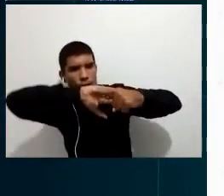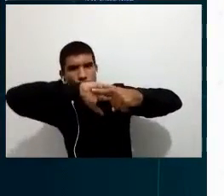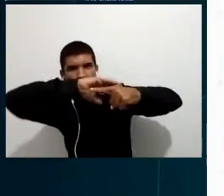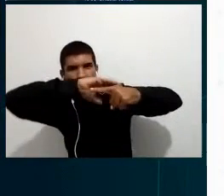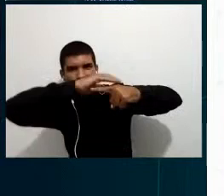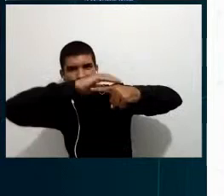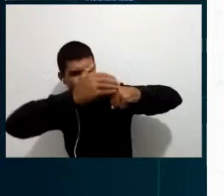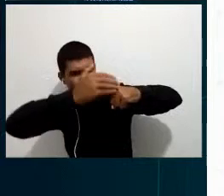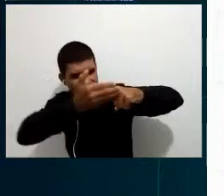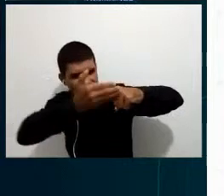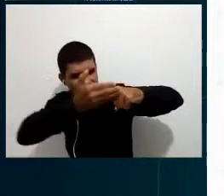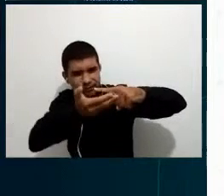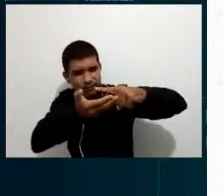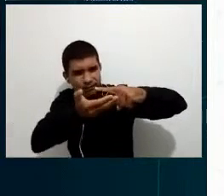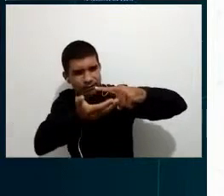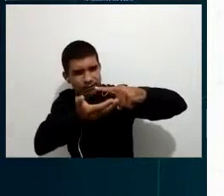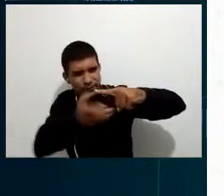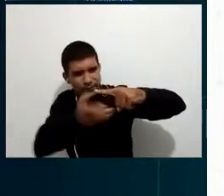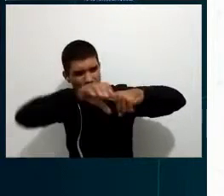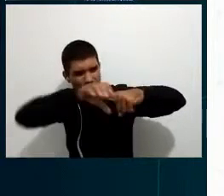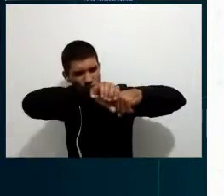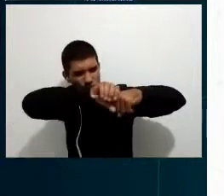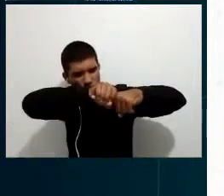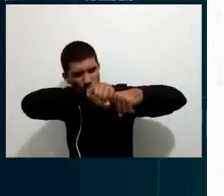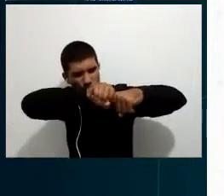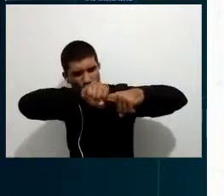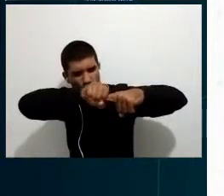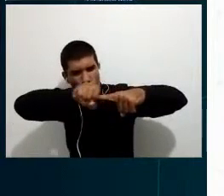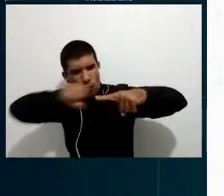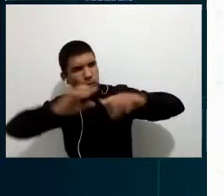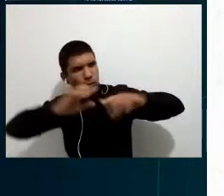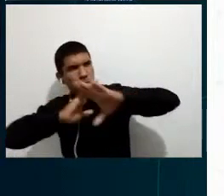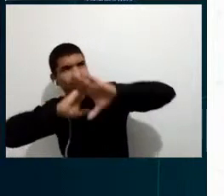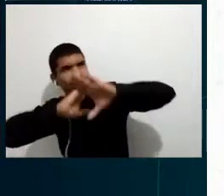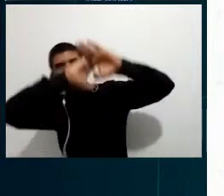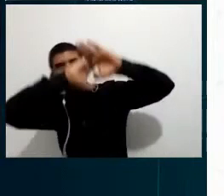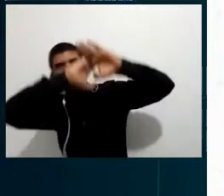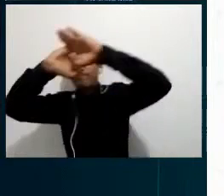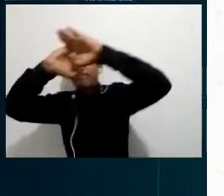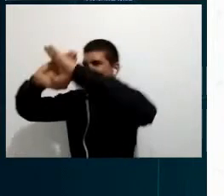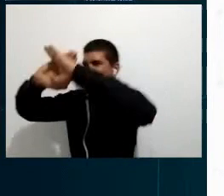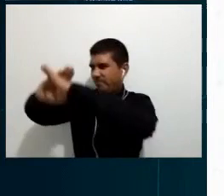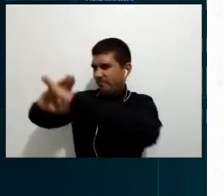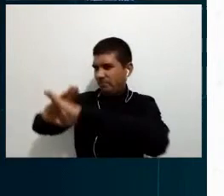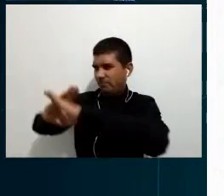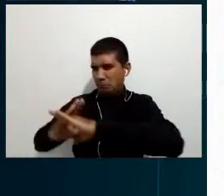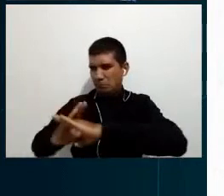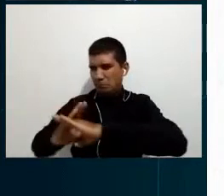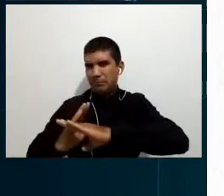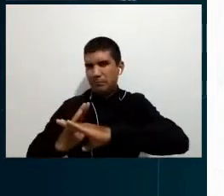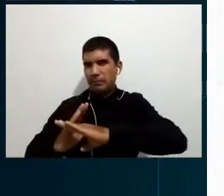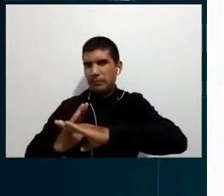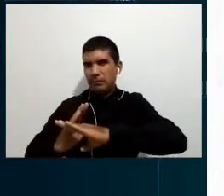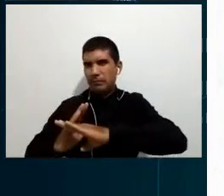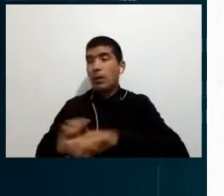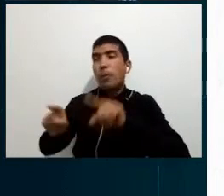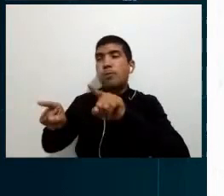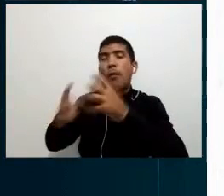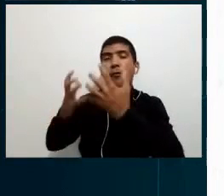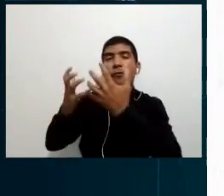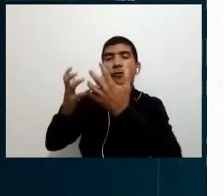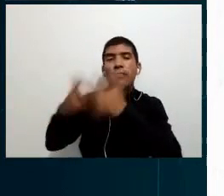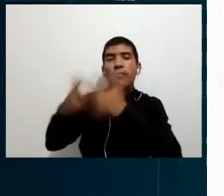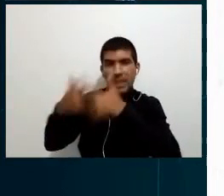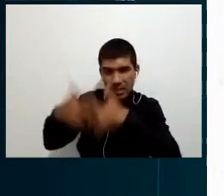serían en un principio ABB, General Electric y Siemens. Entonces, estas tecnologías son las